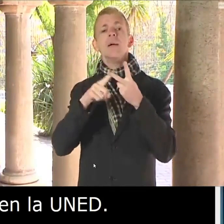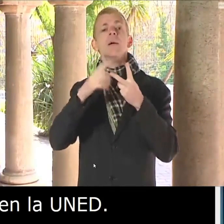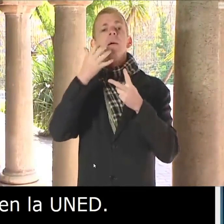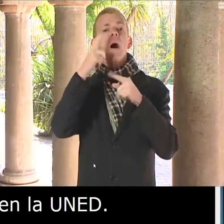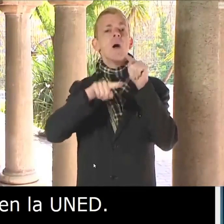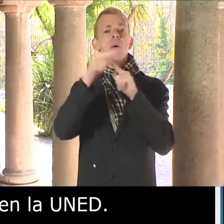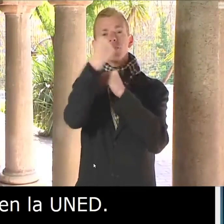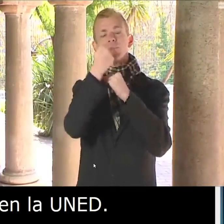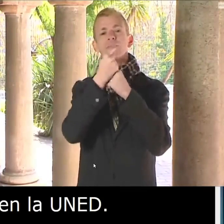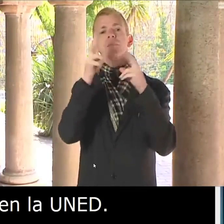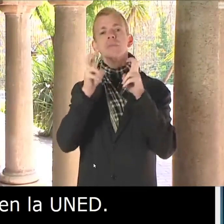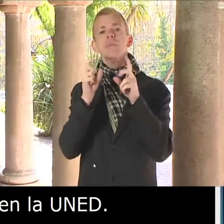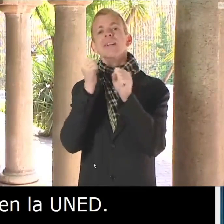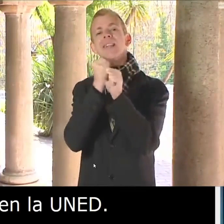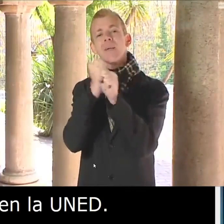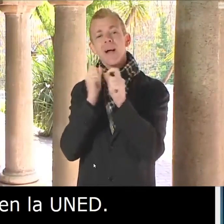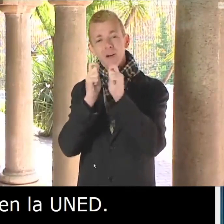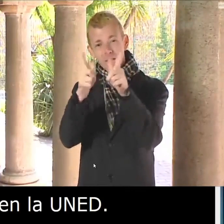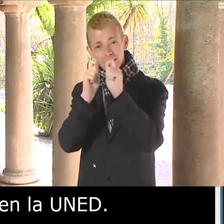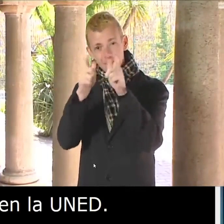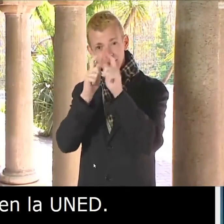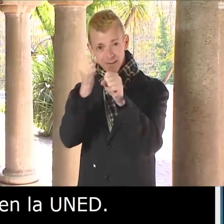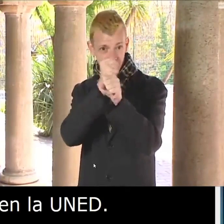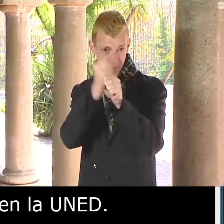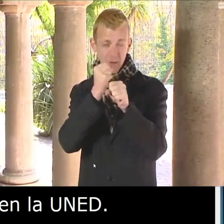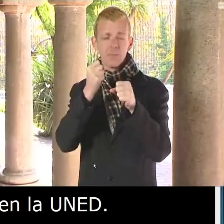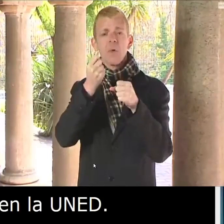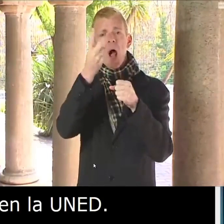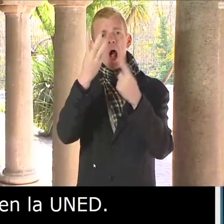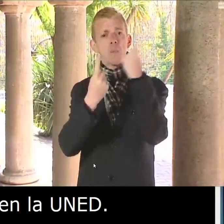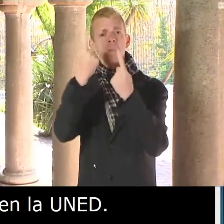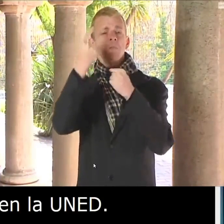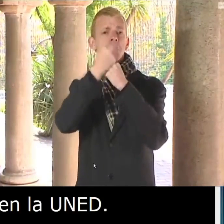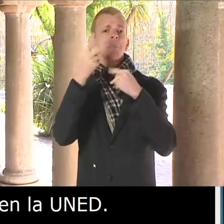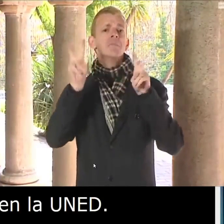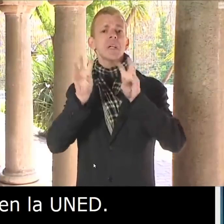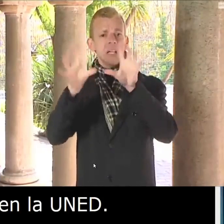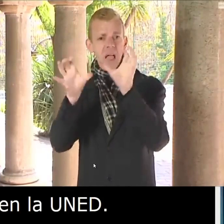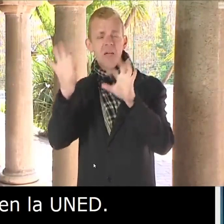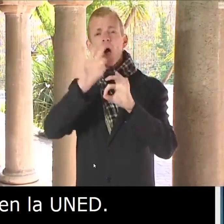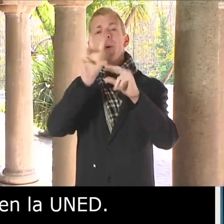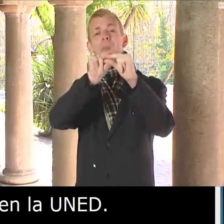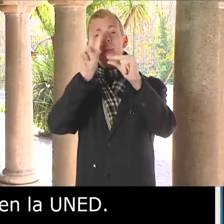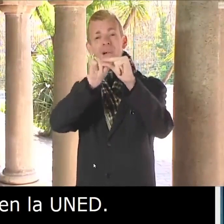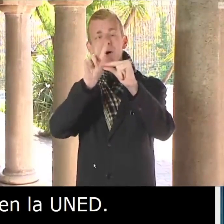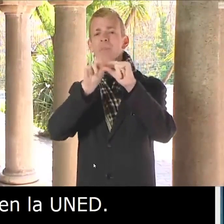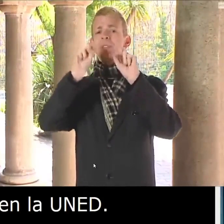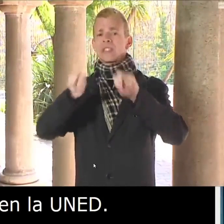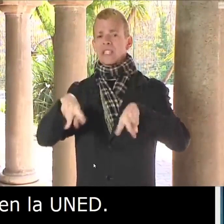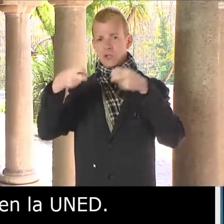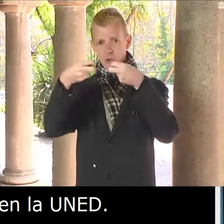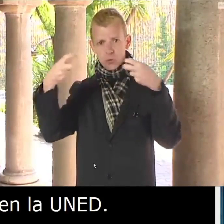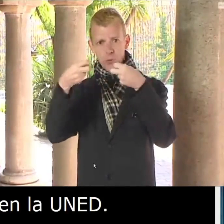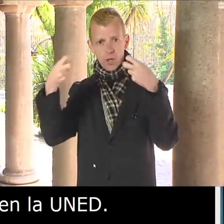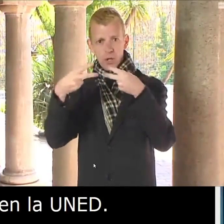los contenidos propiamente dichos. También otras dificultades que veo a la hora de elaborar los trabajos que nos asignan los diversos profesores, pues